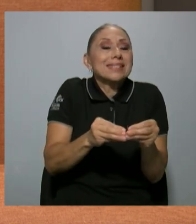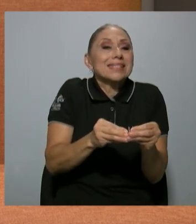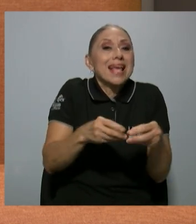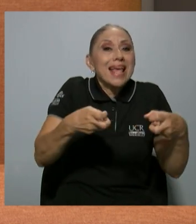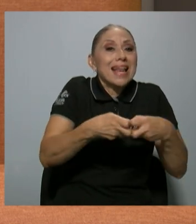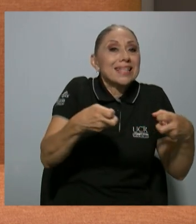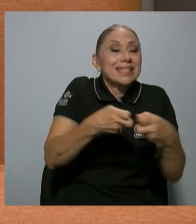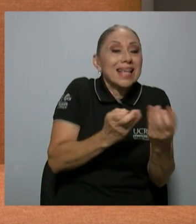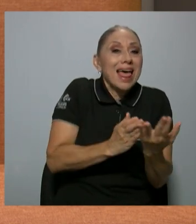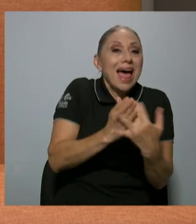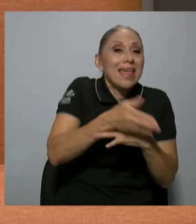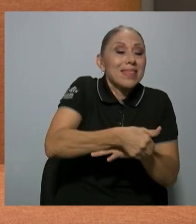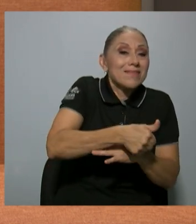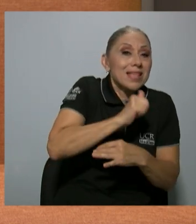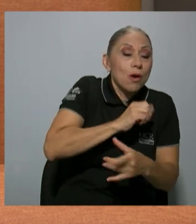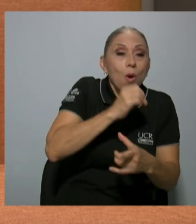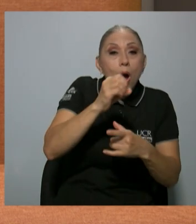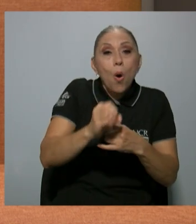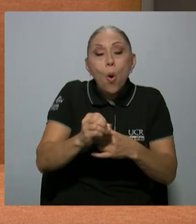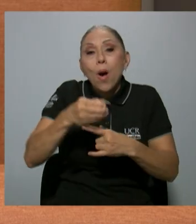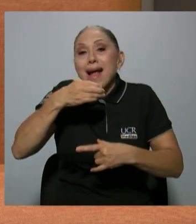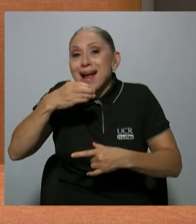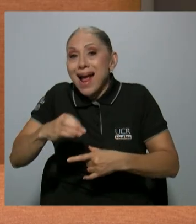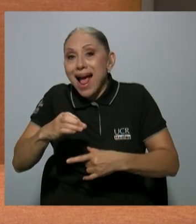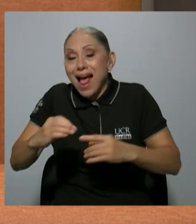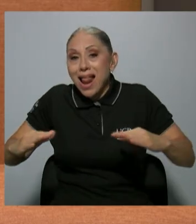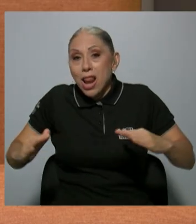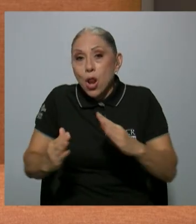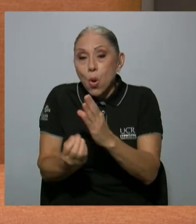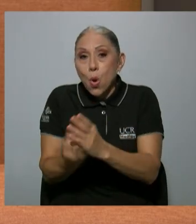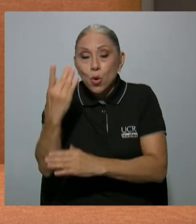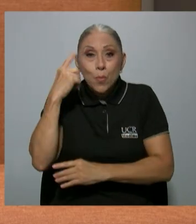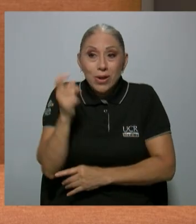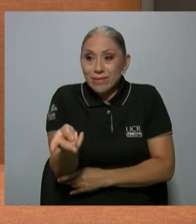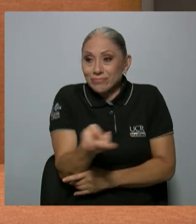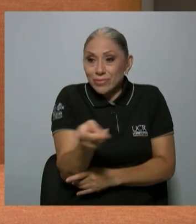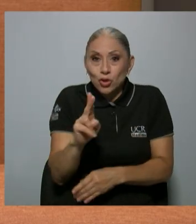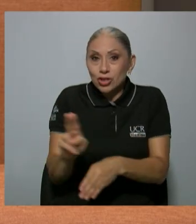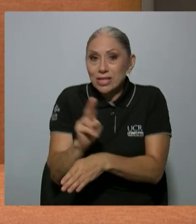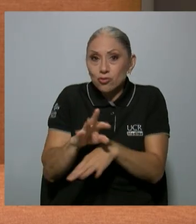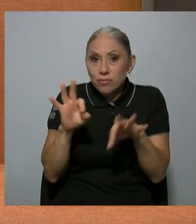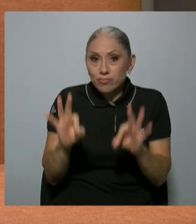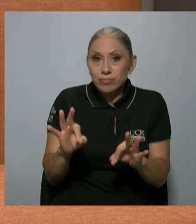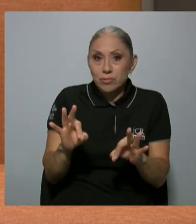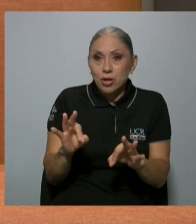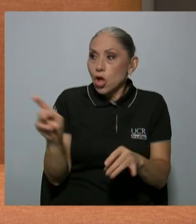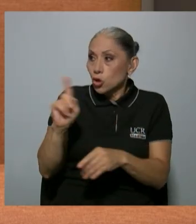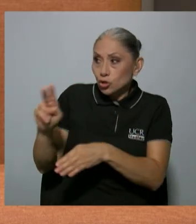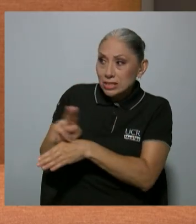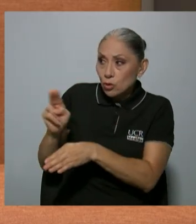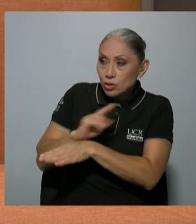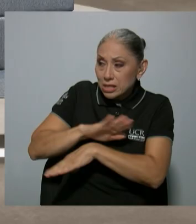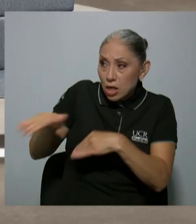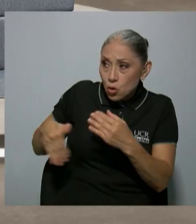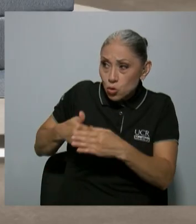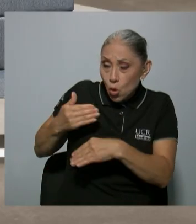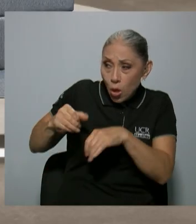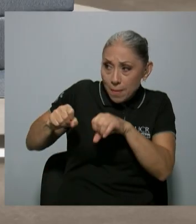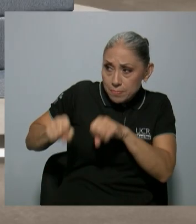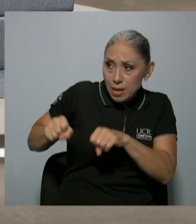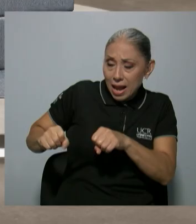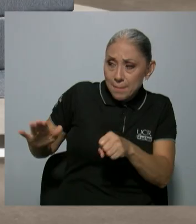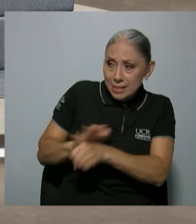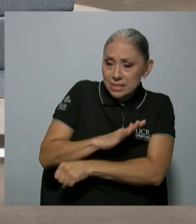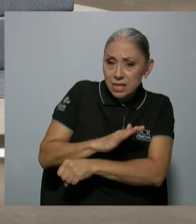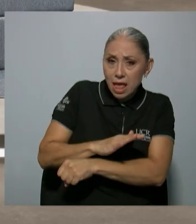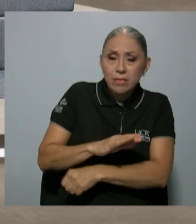donde incluso no se están utilizando de la manera en la que deberían utilizarse. En toda su capacidad. En toda su capacidad.